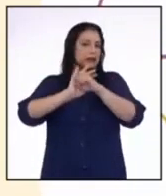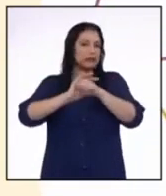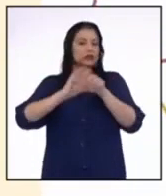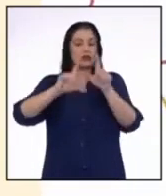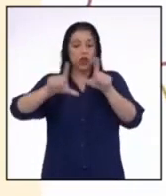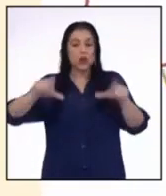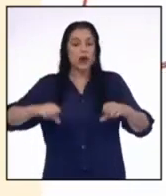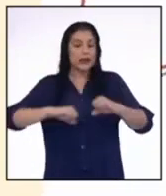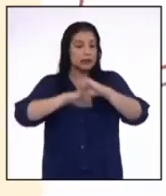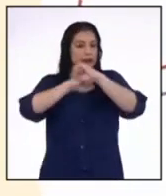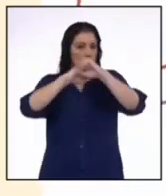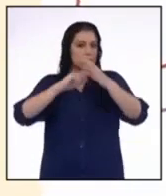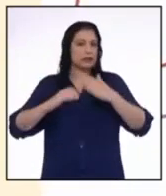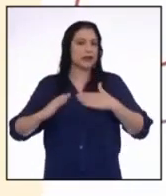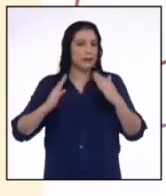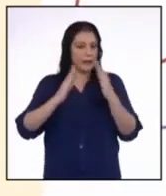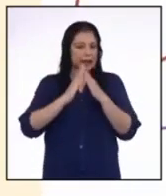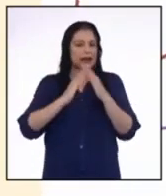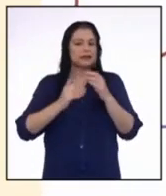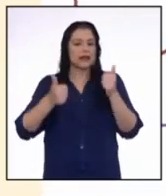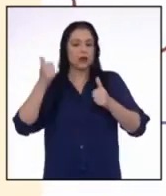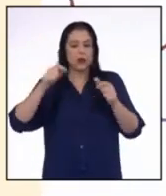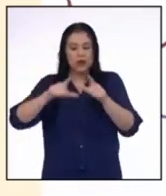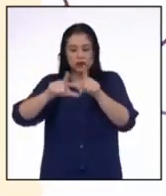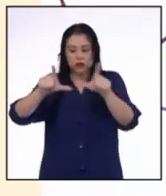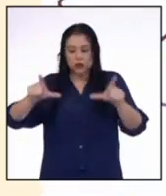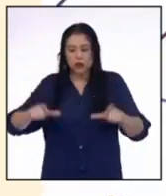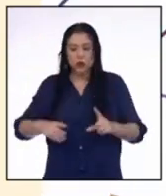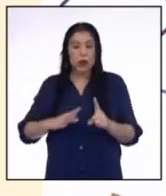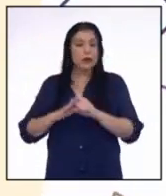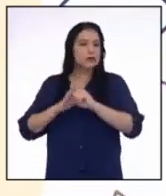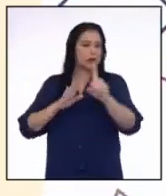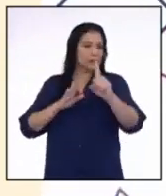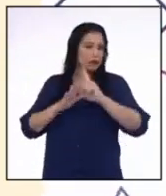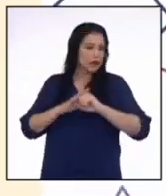zonas seguras en mi casa y de las rutas de evacuación.